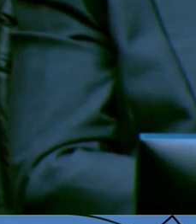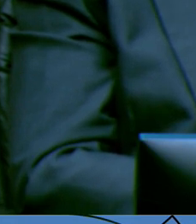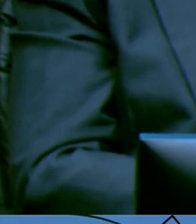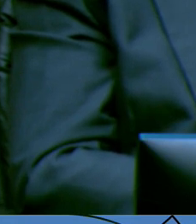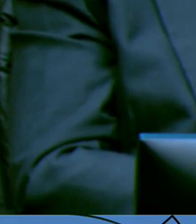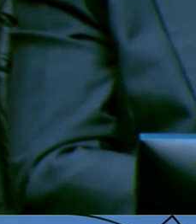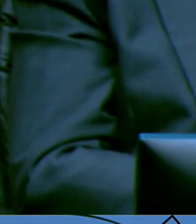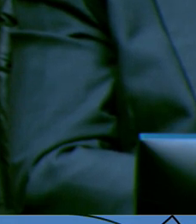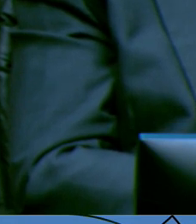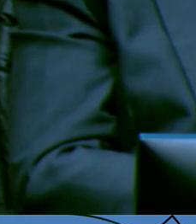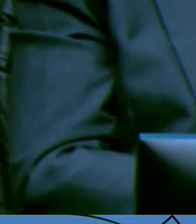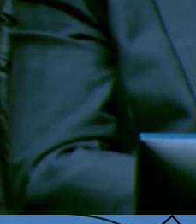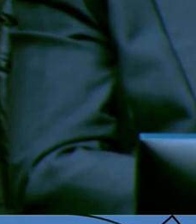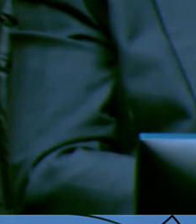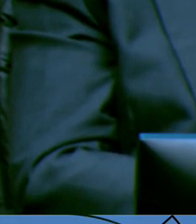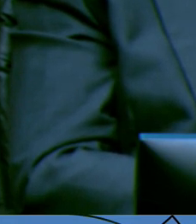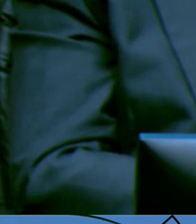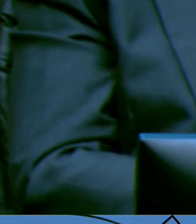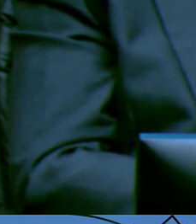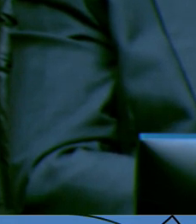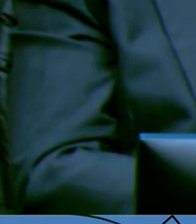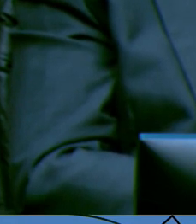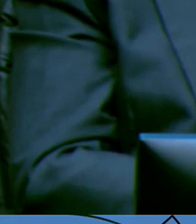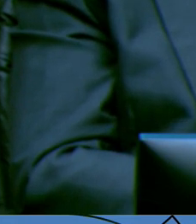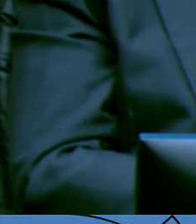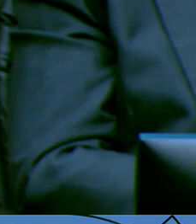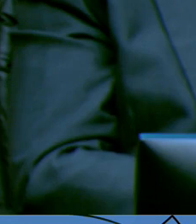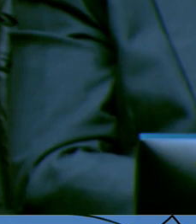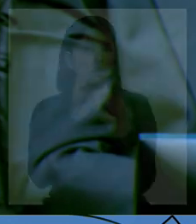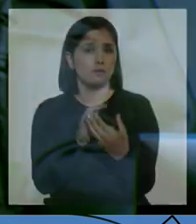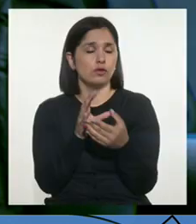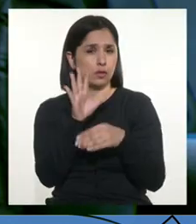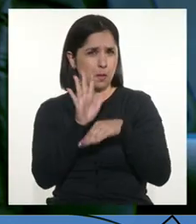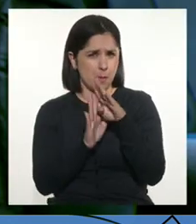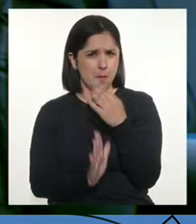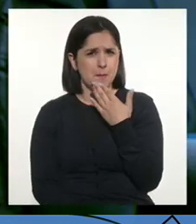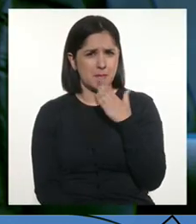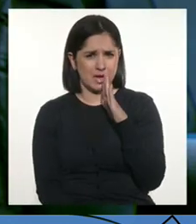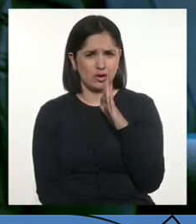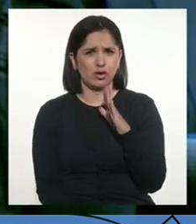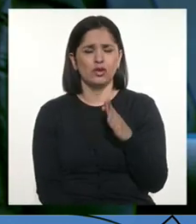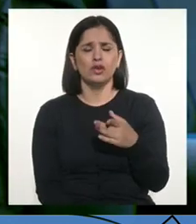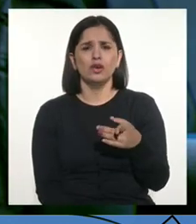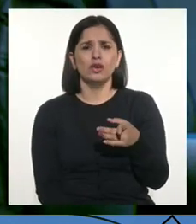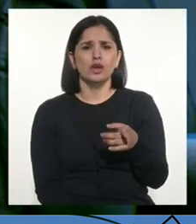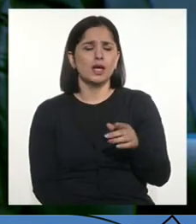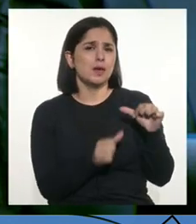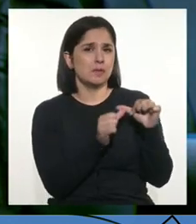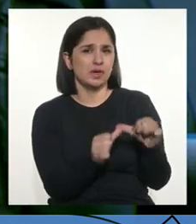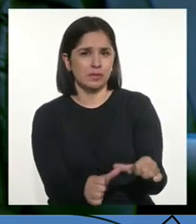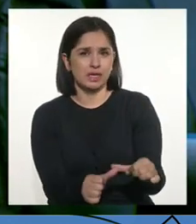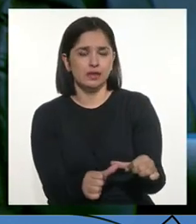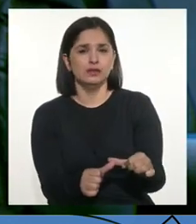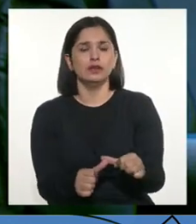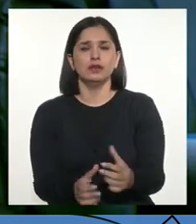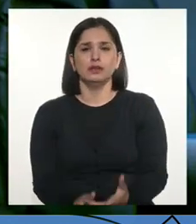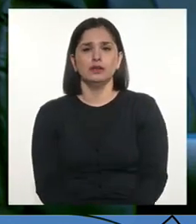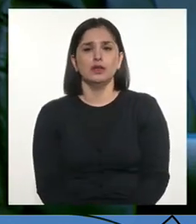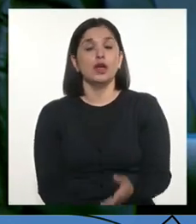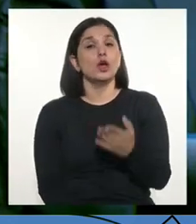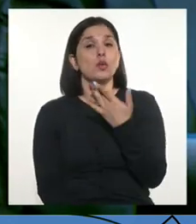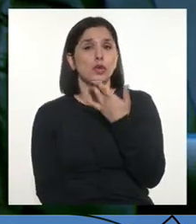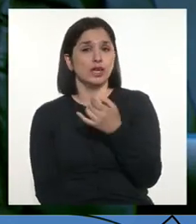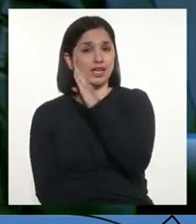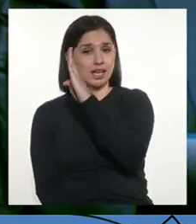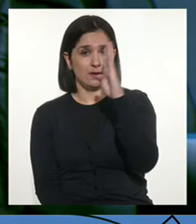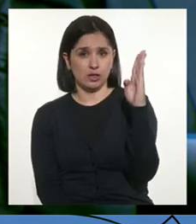deban ser derogadas puede ser una alternativa mucho más razonable y mucho más permanente dado que la biblioteca